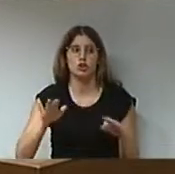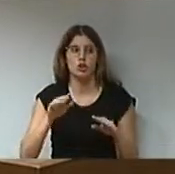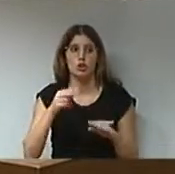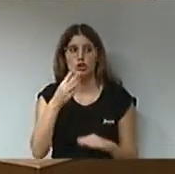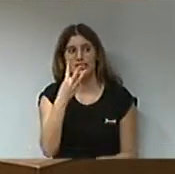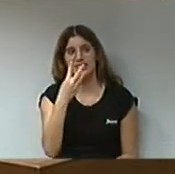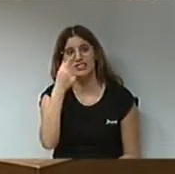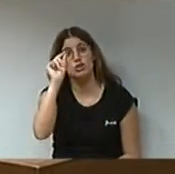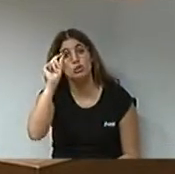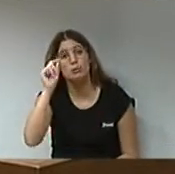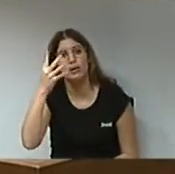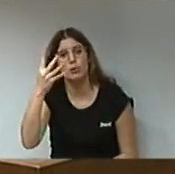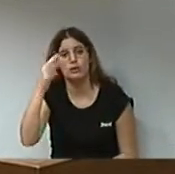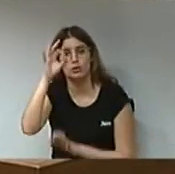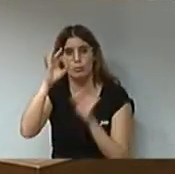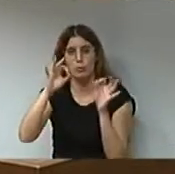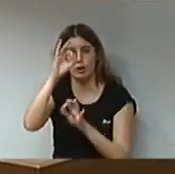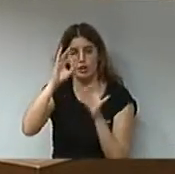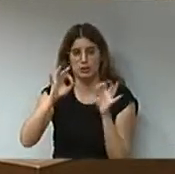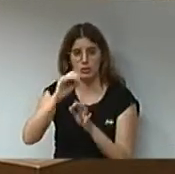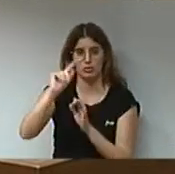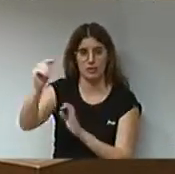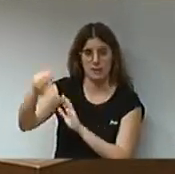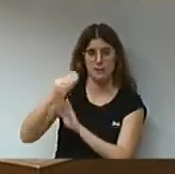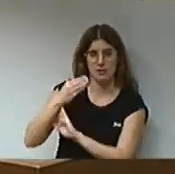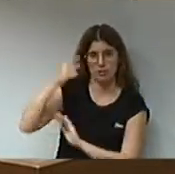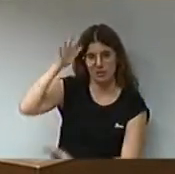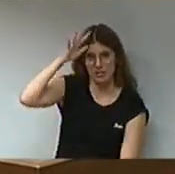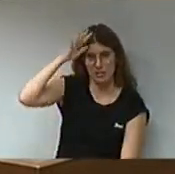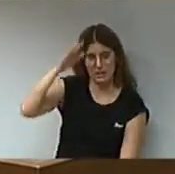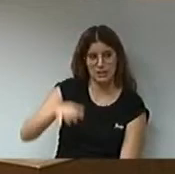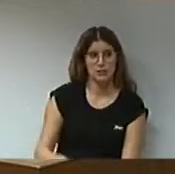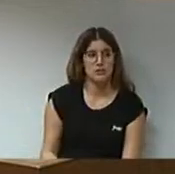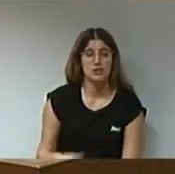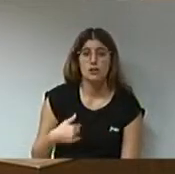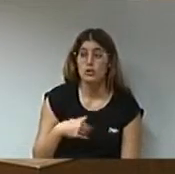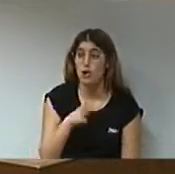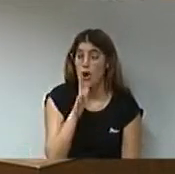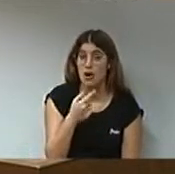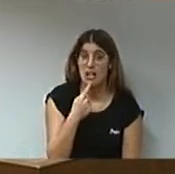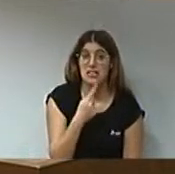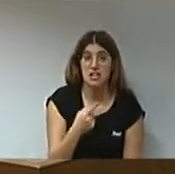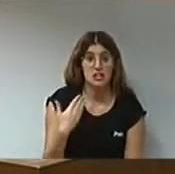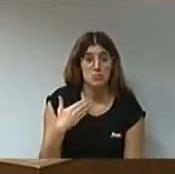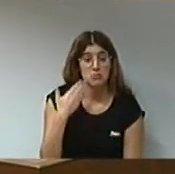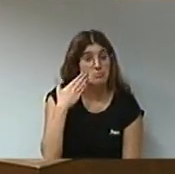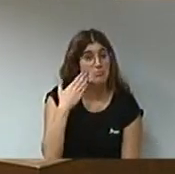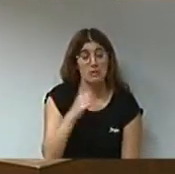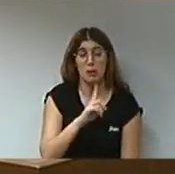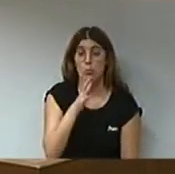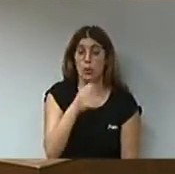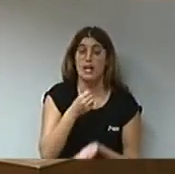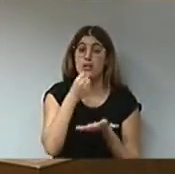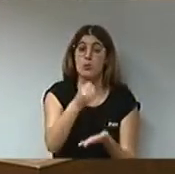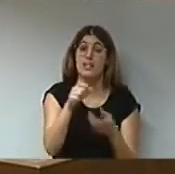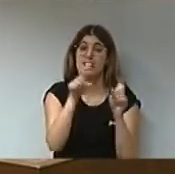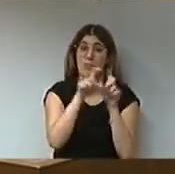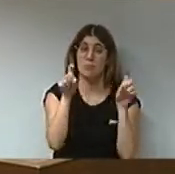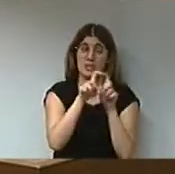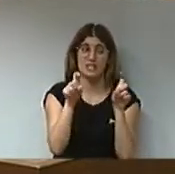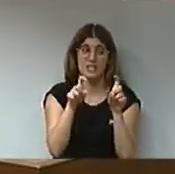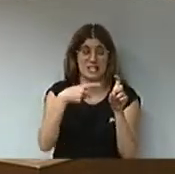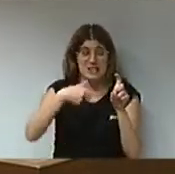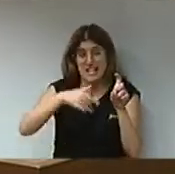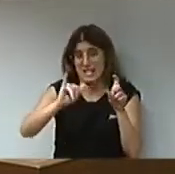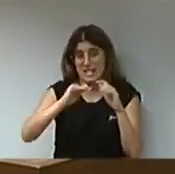el 3,4% de la inversión extranjera. Yo no vendría a sacar pecho de las ayudas a empresas cuando tenemos, ni